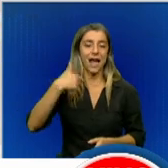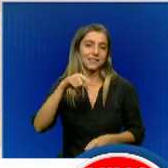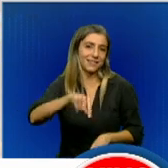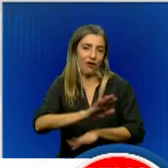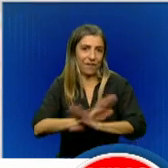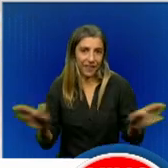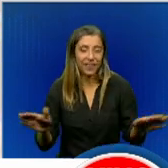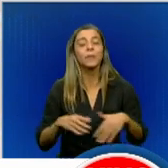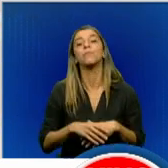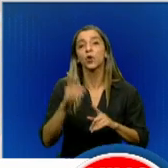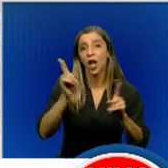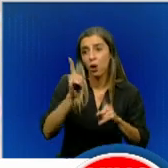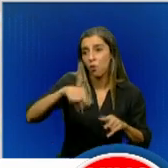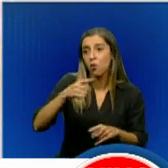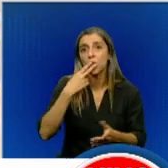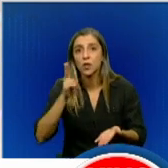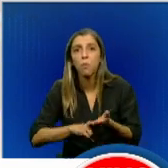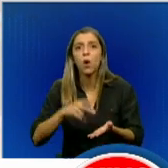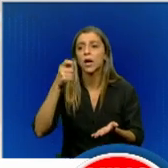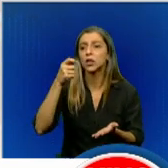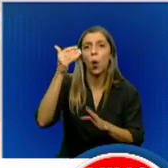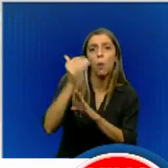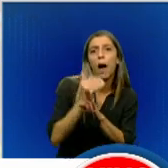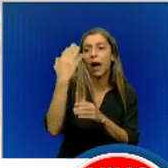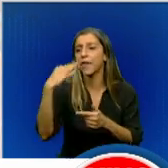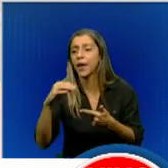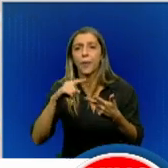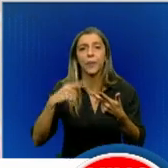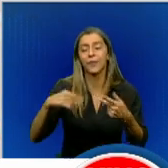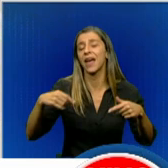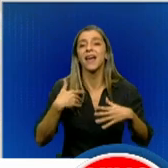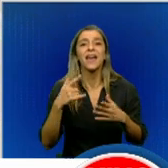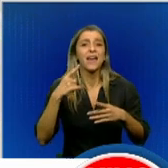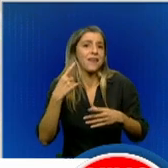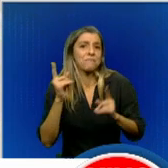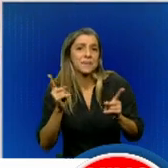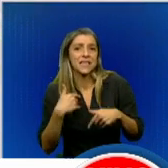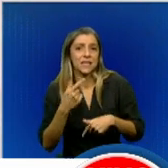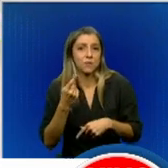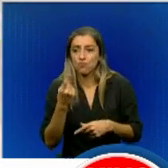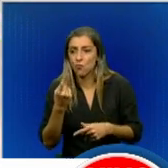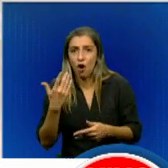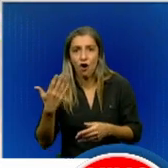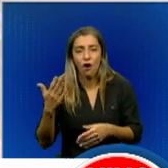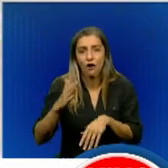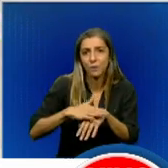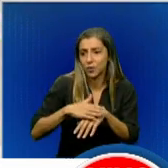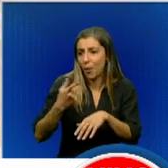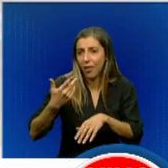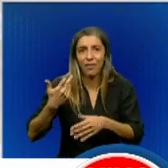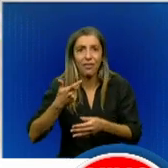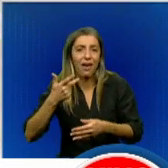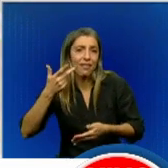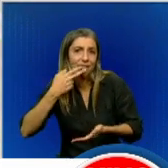impuestos nos piden bajar el déficit fiscal y nos piden responsabilidad fiscal las tres cosas juntas no se puede por eso no hay que olvidar que la